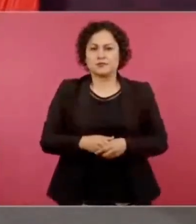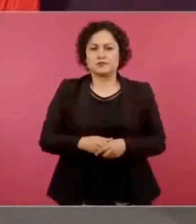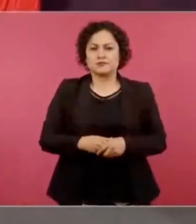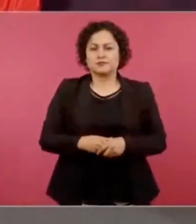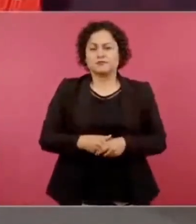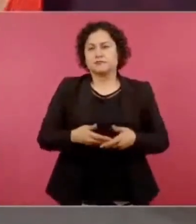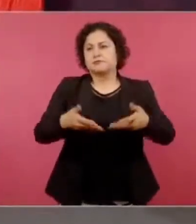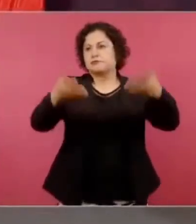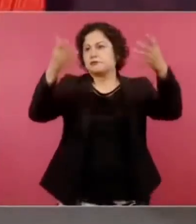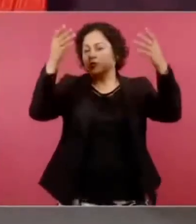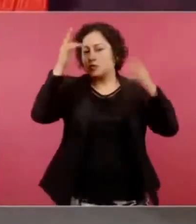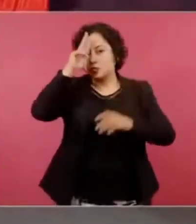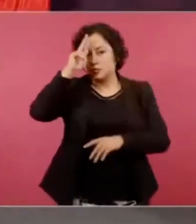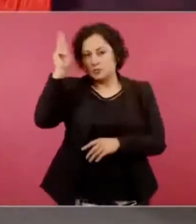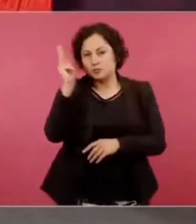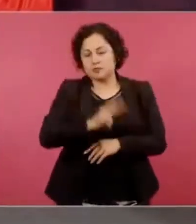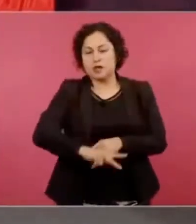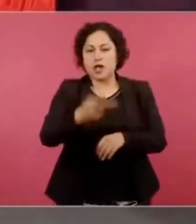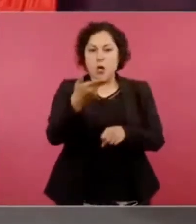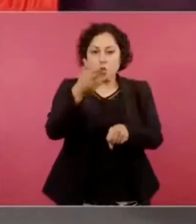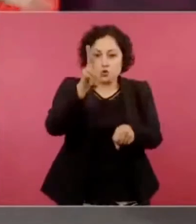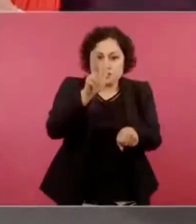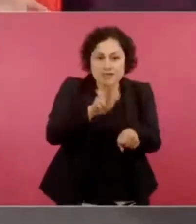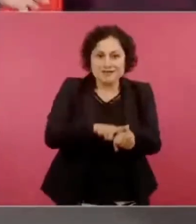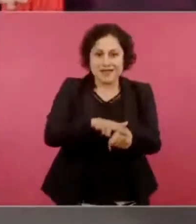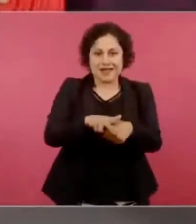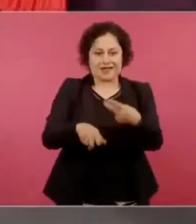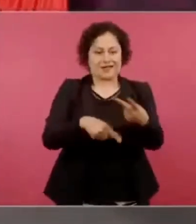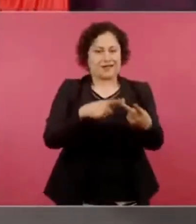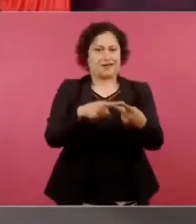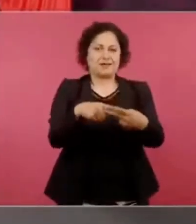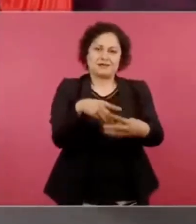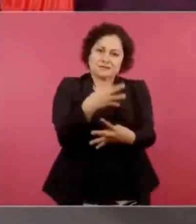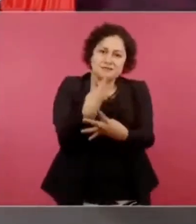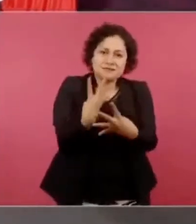los hospitales, los reclusorios,